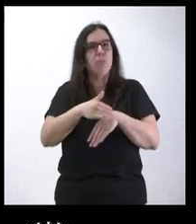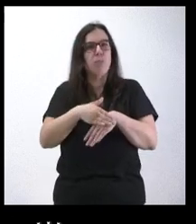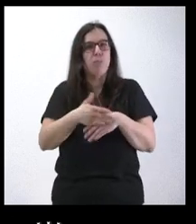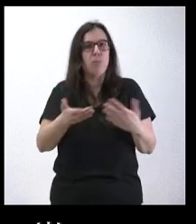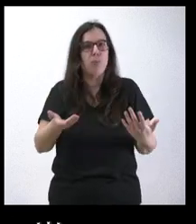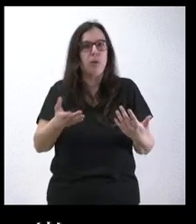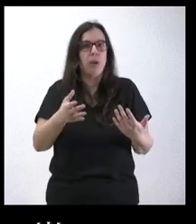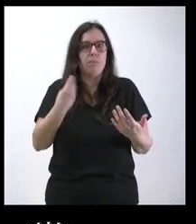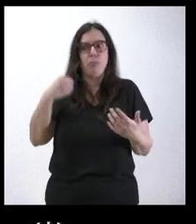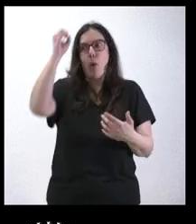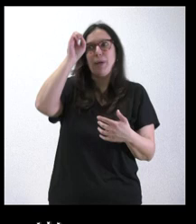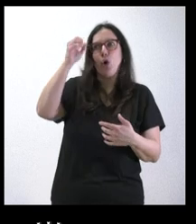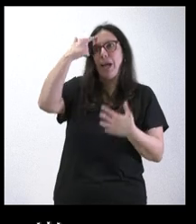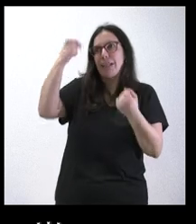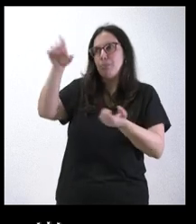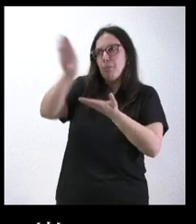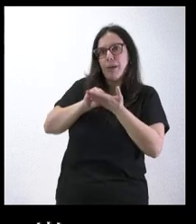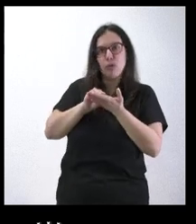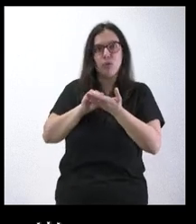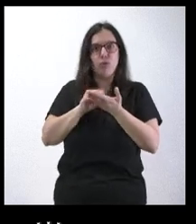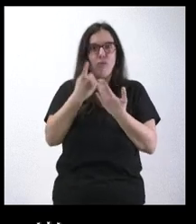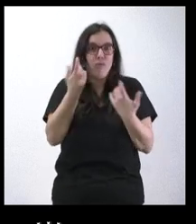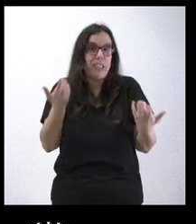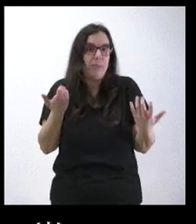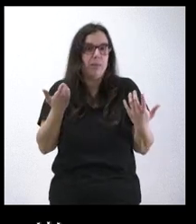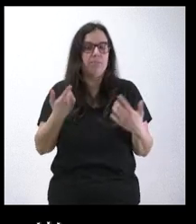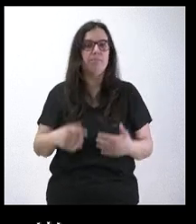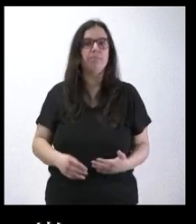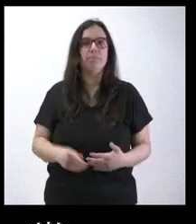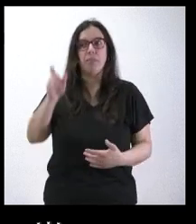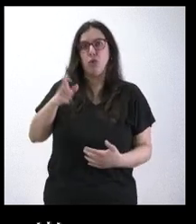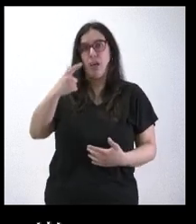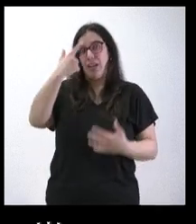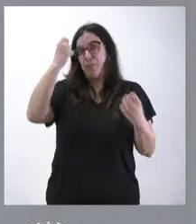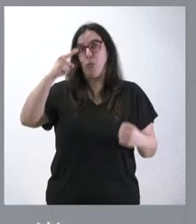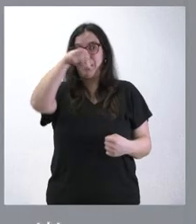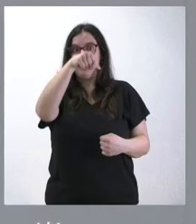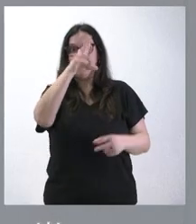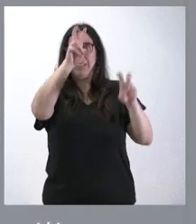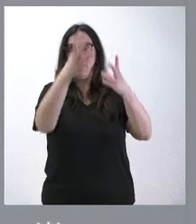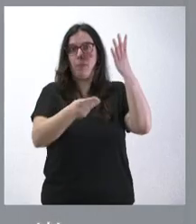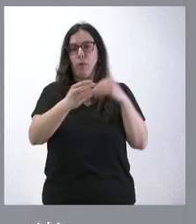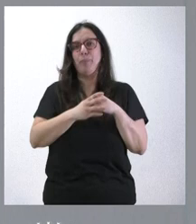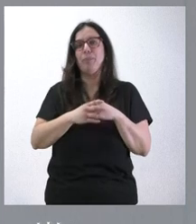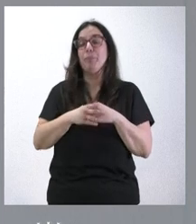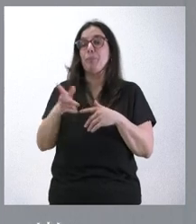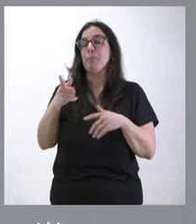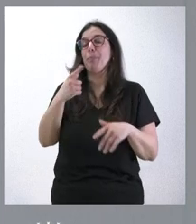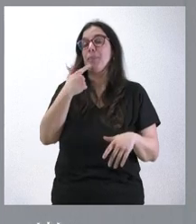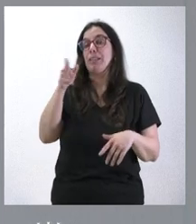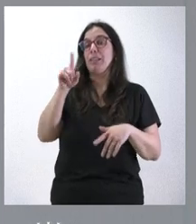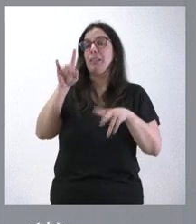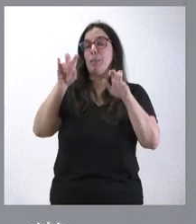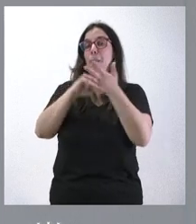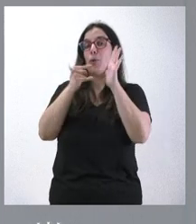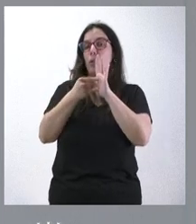opinión experta de las personas que más conocen ese yacimiento gracias gracias a usted el proyecto